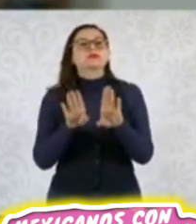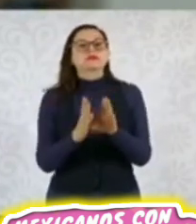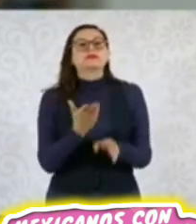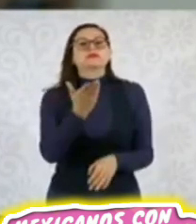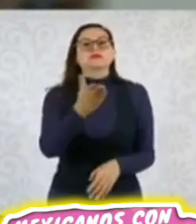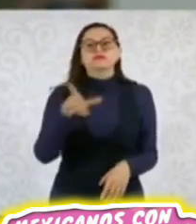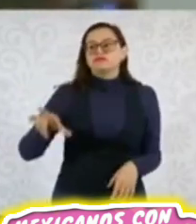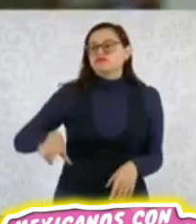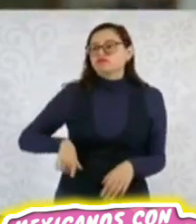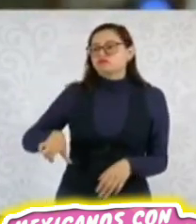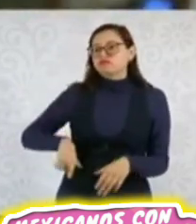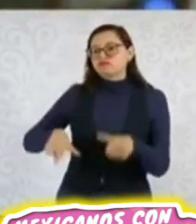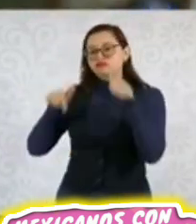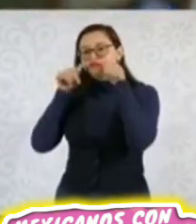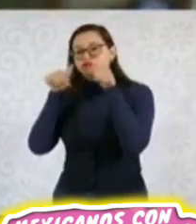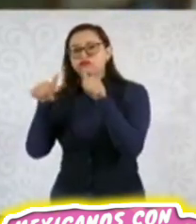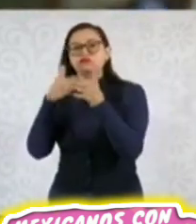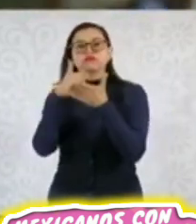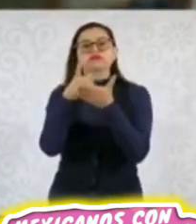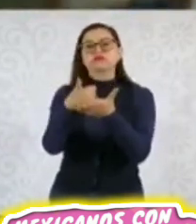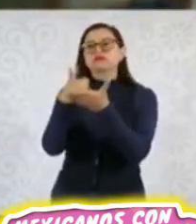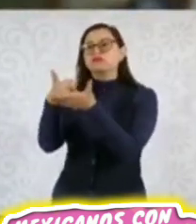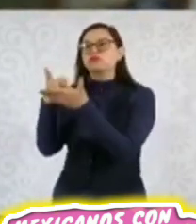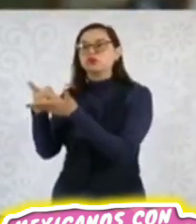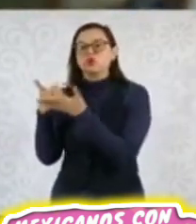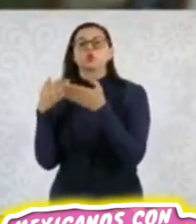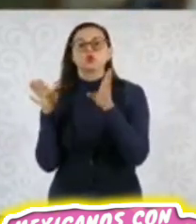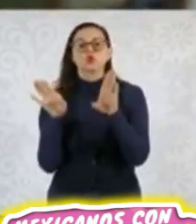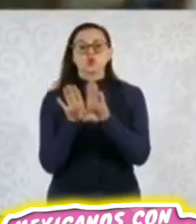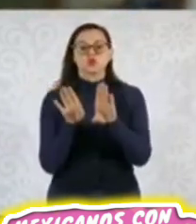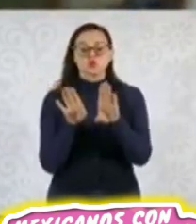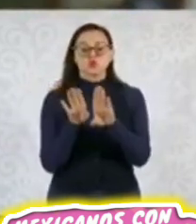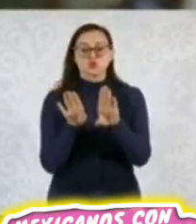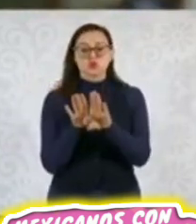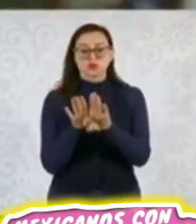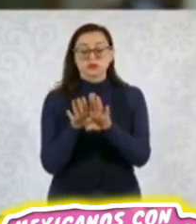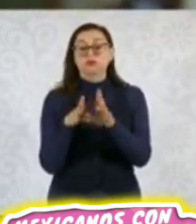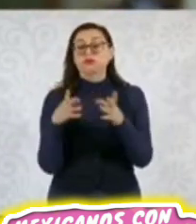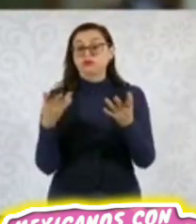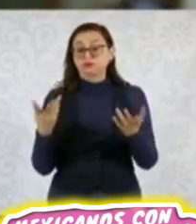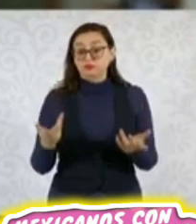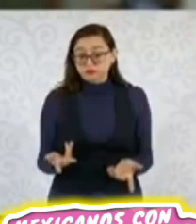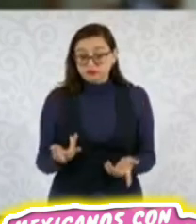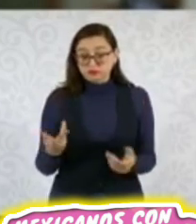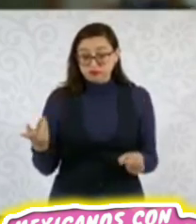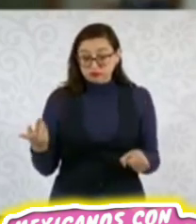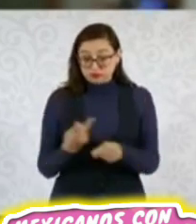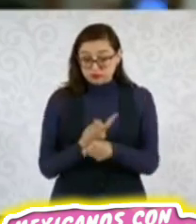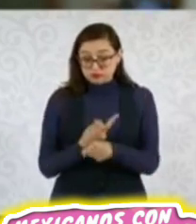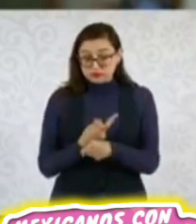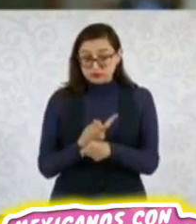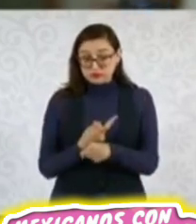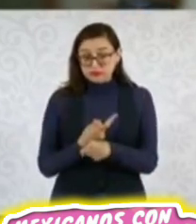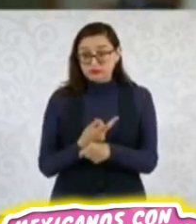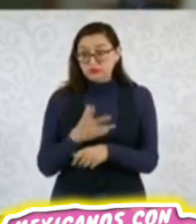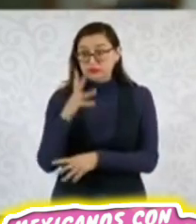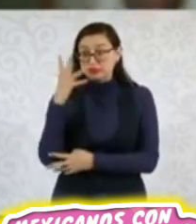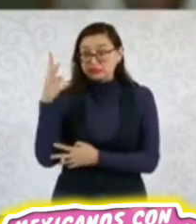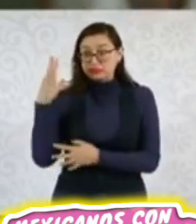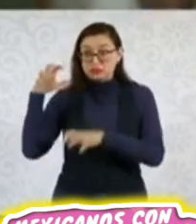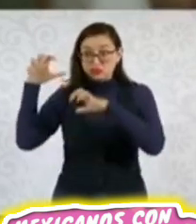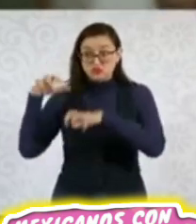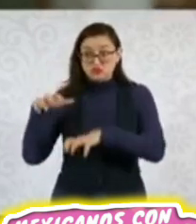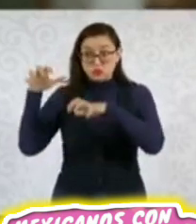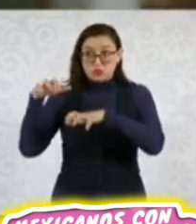gobierno para ayudar a las víctimas del huracán, y también sobre el tema de si ha cedido el tema de la naturaleza, la